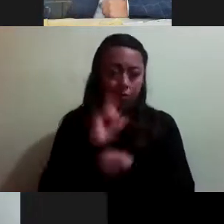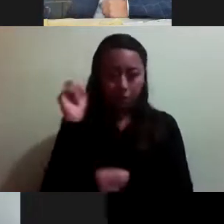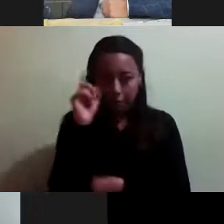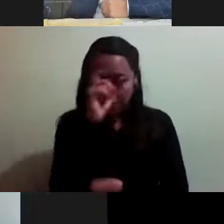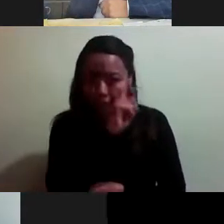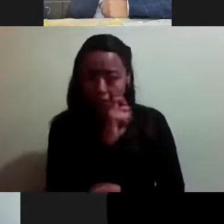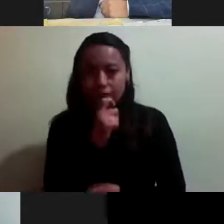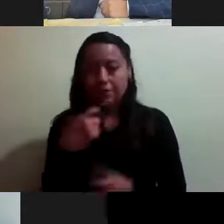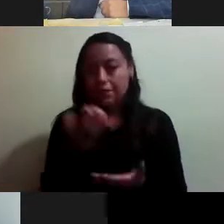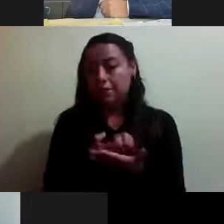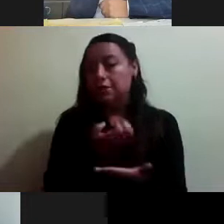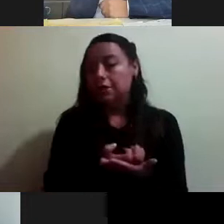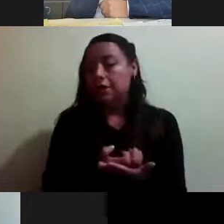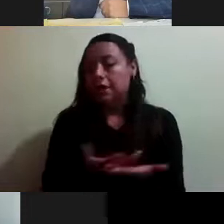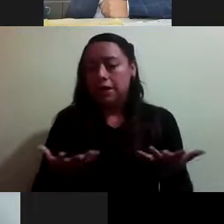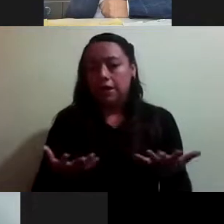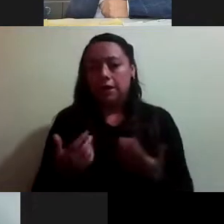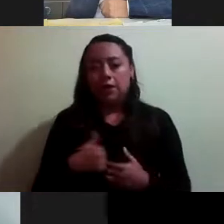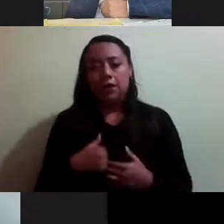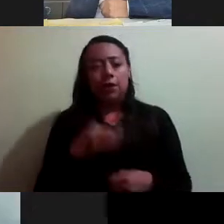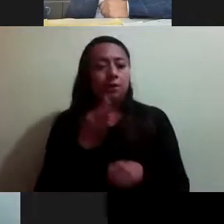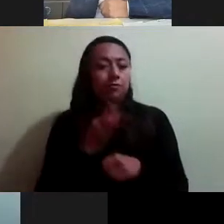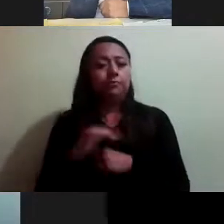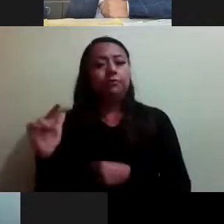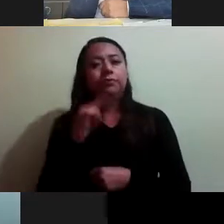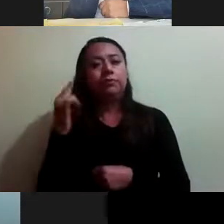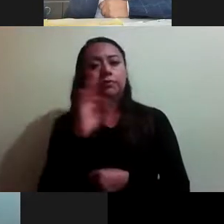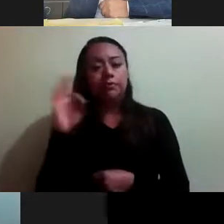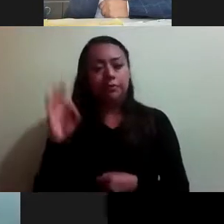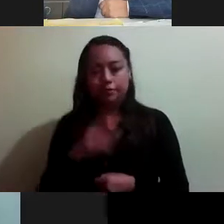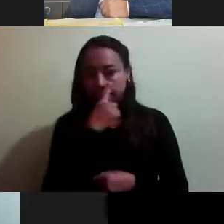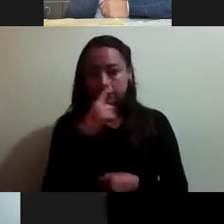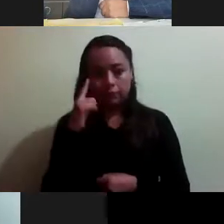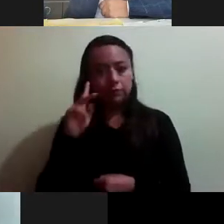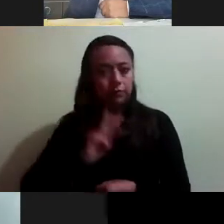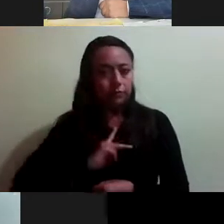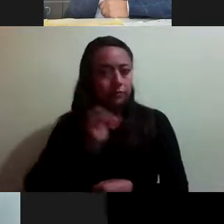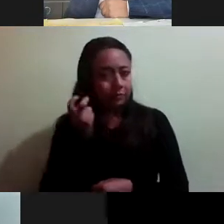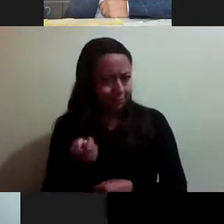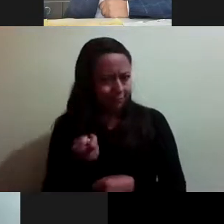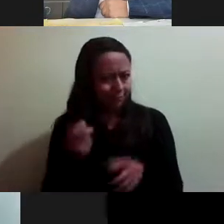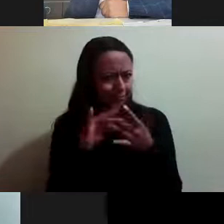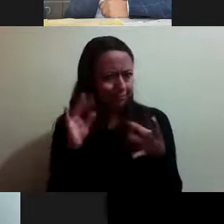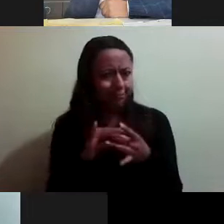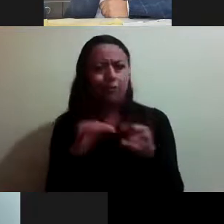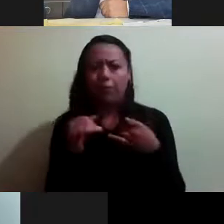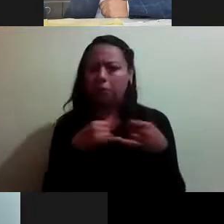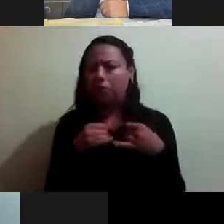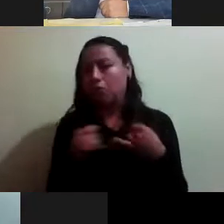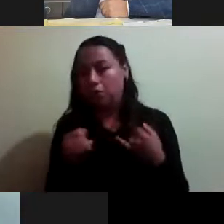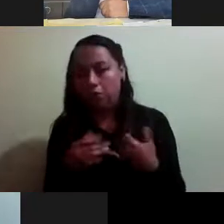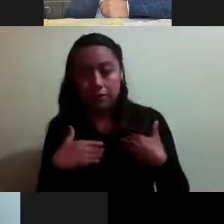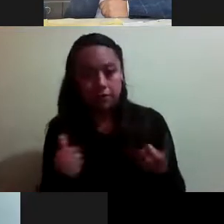1000 de prácticamente un 12%, desde nuestra perspectiva, no es explicable ni justificable, y no